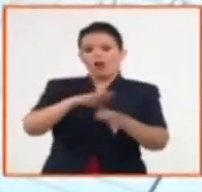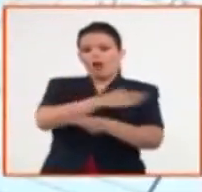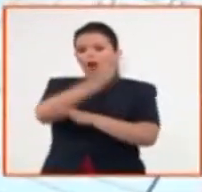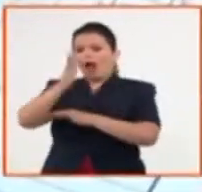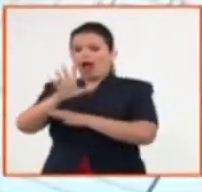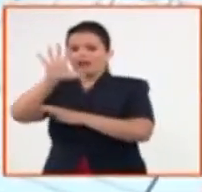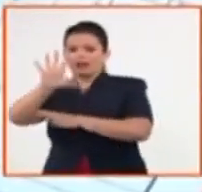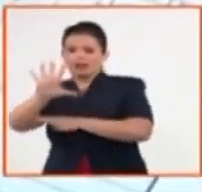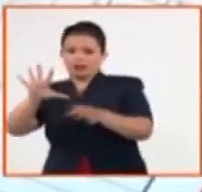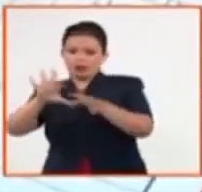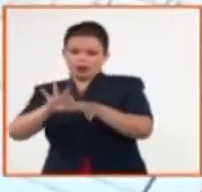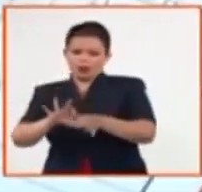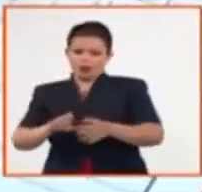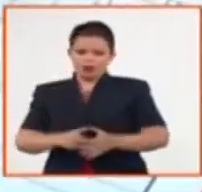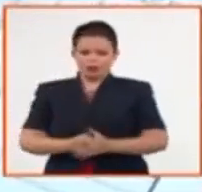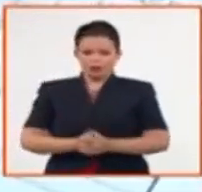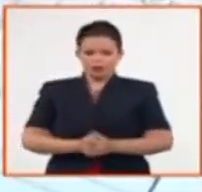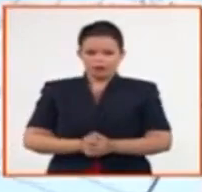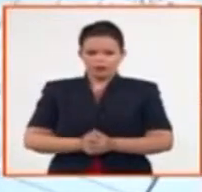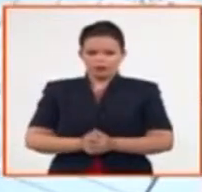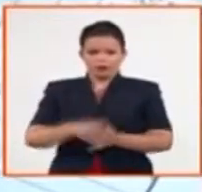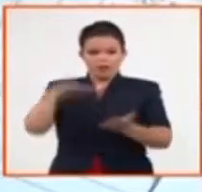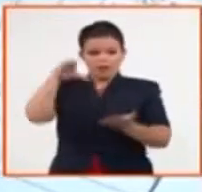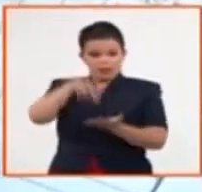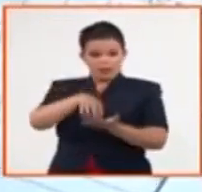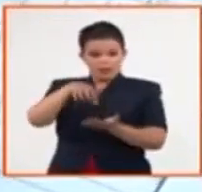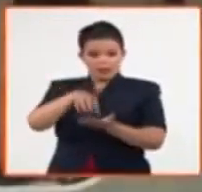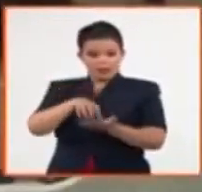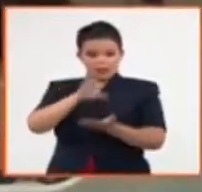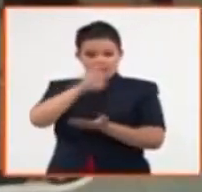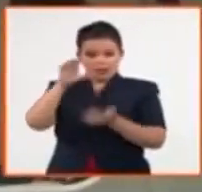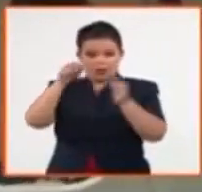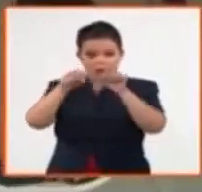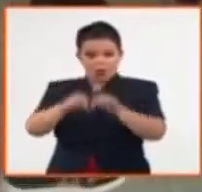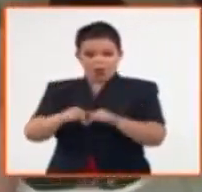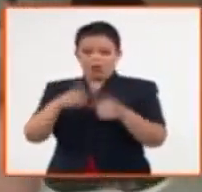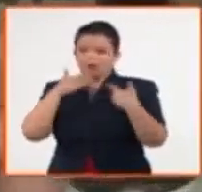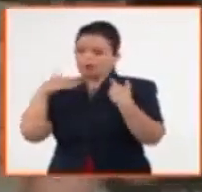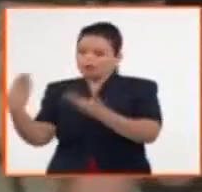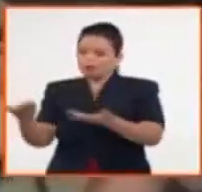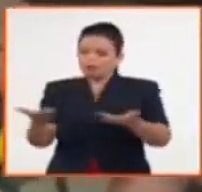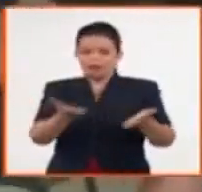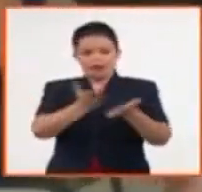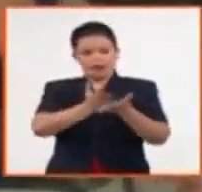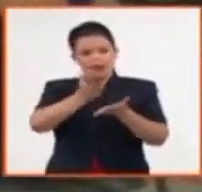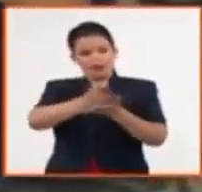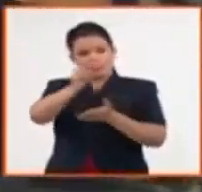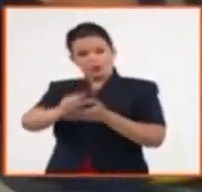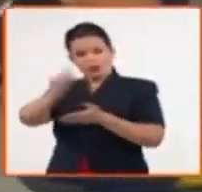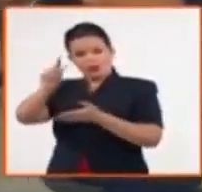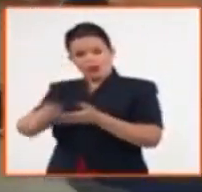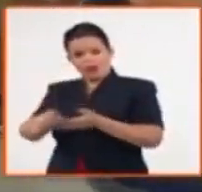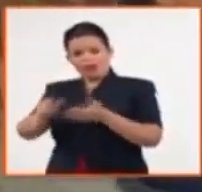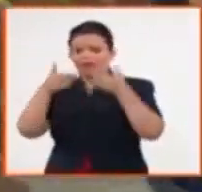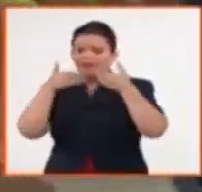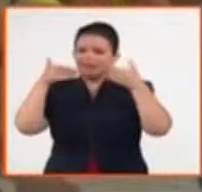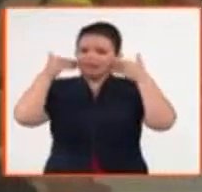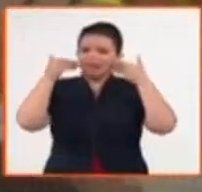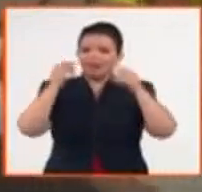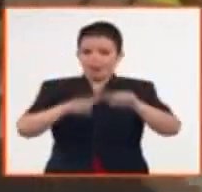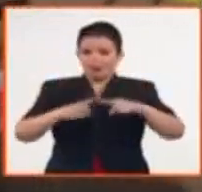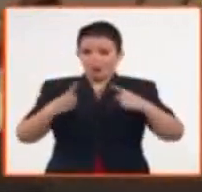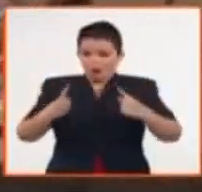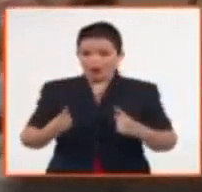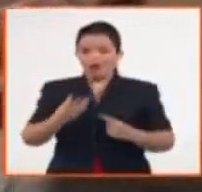centro educacional recibe a sus estudiantes luego de un largo periodo de distanciamiento, llenos de orgullo por poder otorgarle a sus niños